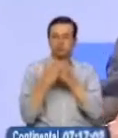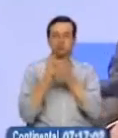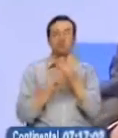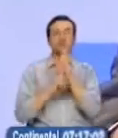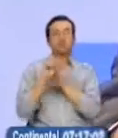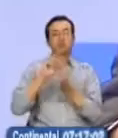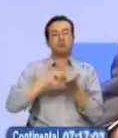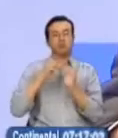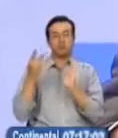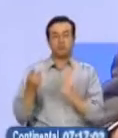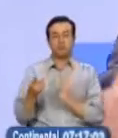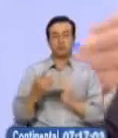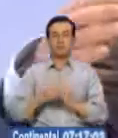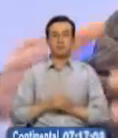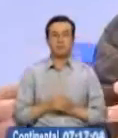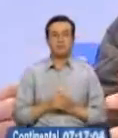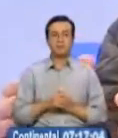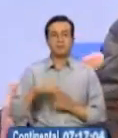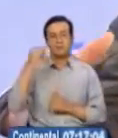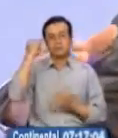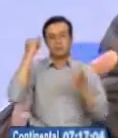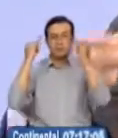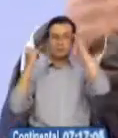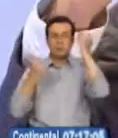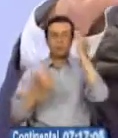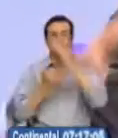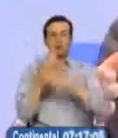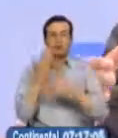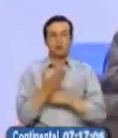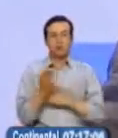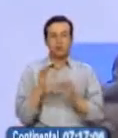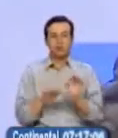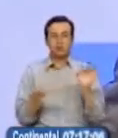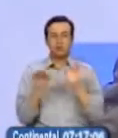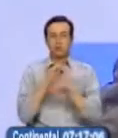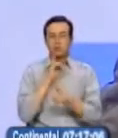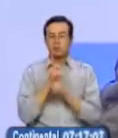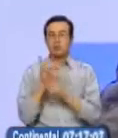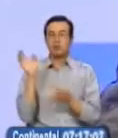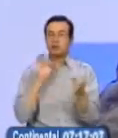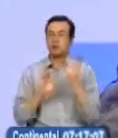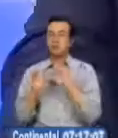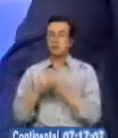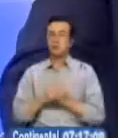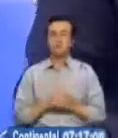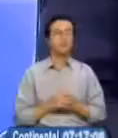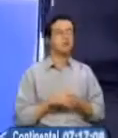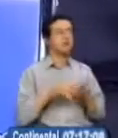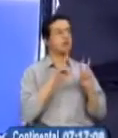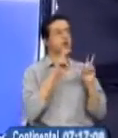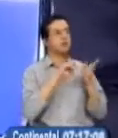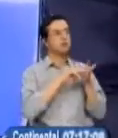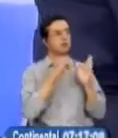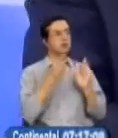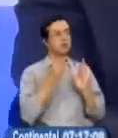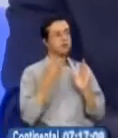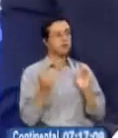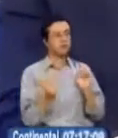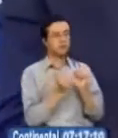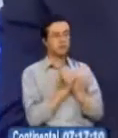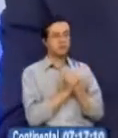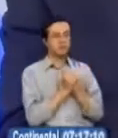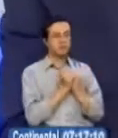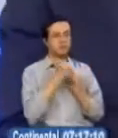desarrollo tecnológico, con innovación y obviamente con generación de ciencia. Tenemos, ¿no?, un tema, el tema tecnológico que viene acompañado